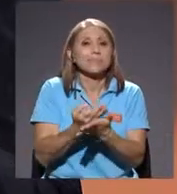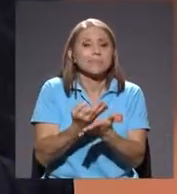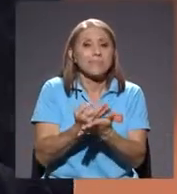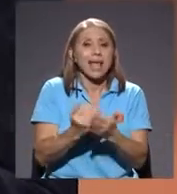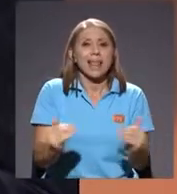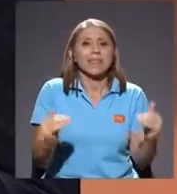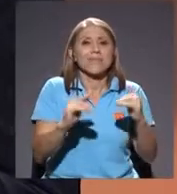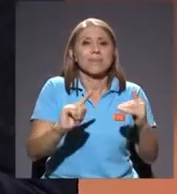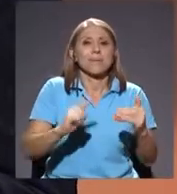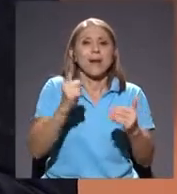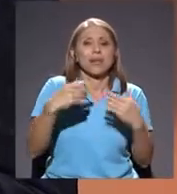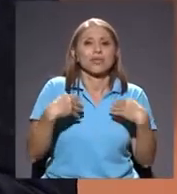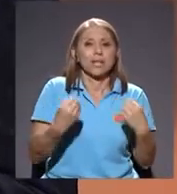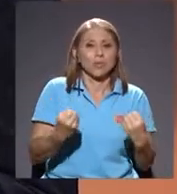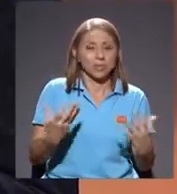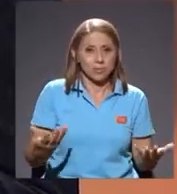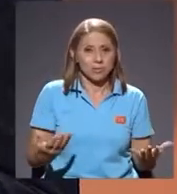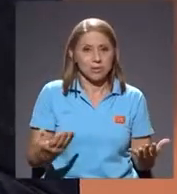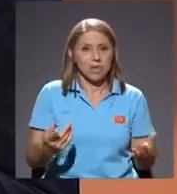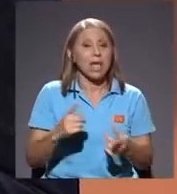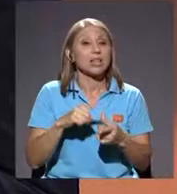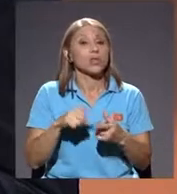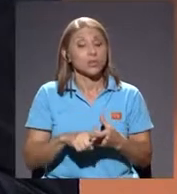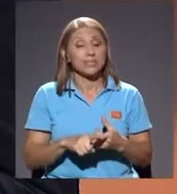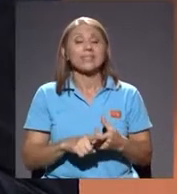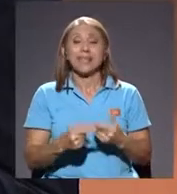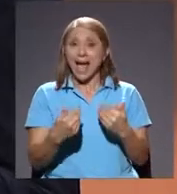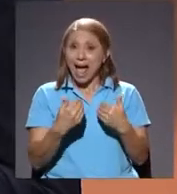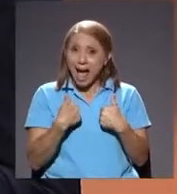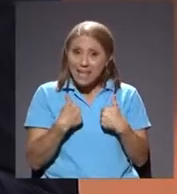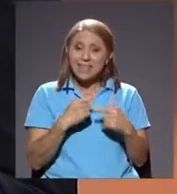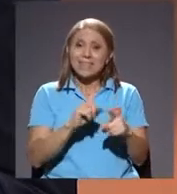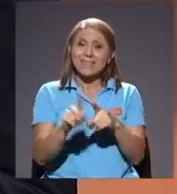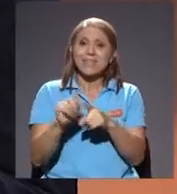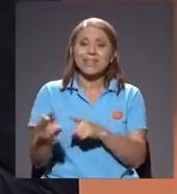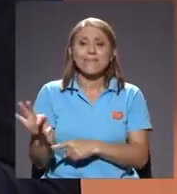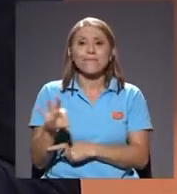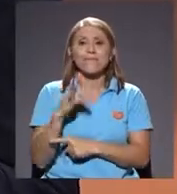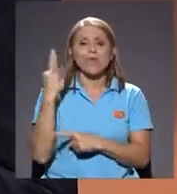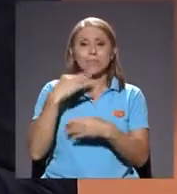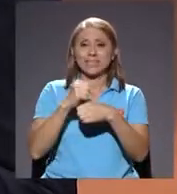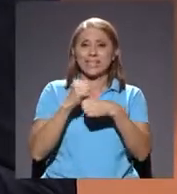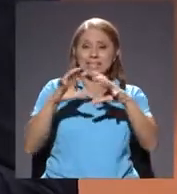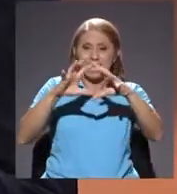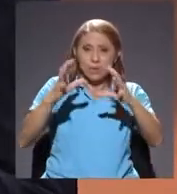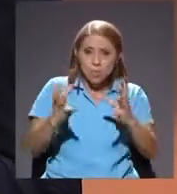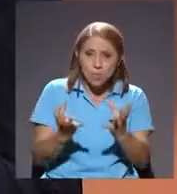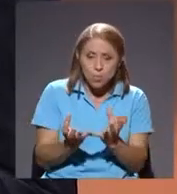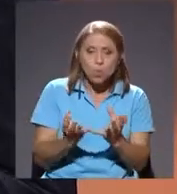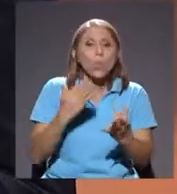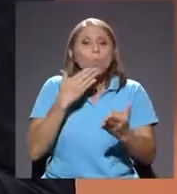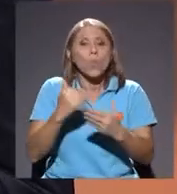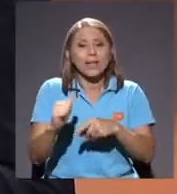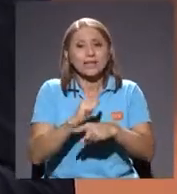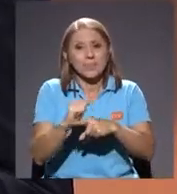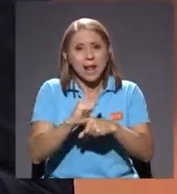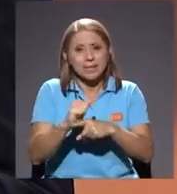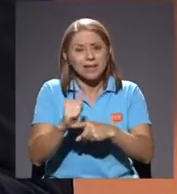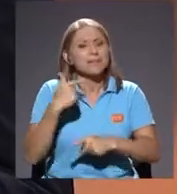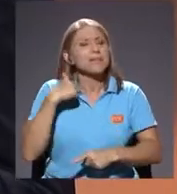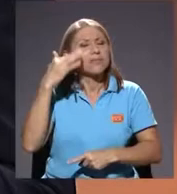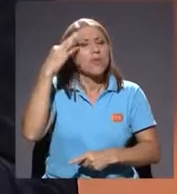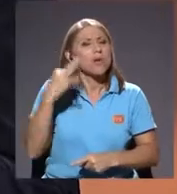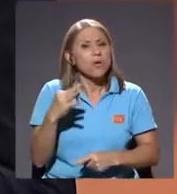salud oral la atención primaria entonces hay mecanismos que se están gestando en el mundo hay buenas prácticas y creo que ahí